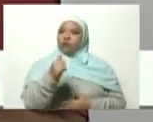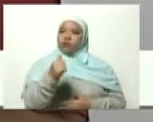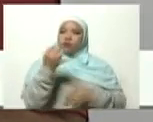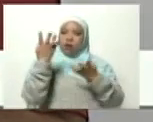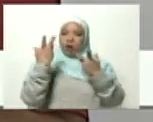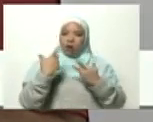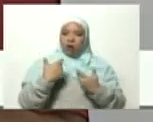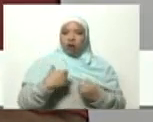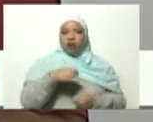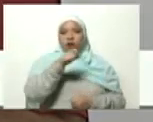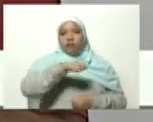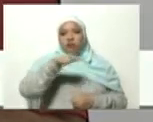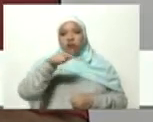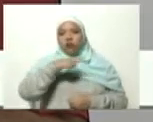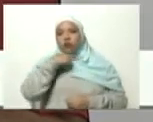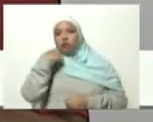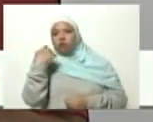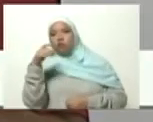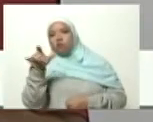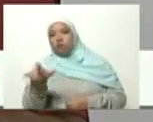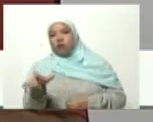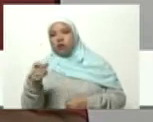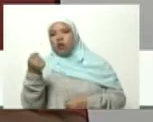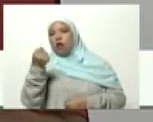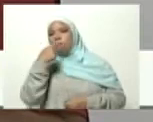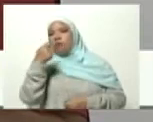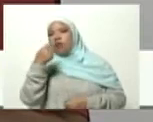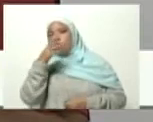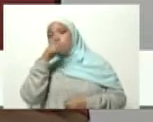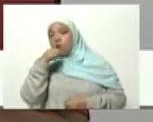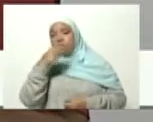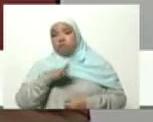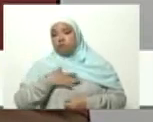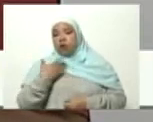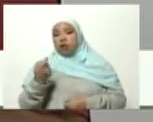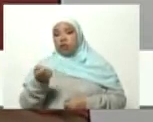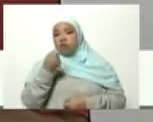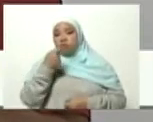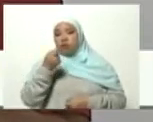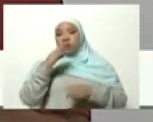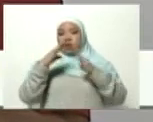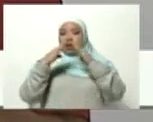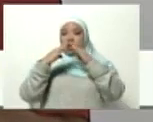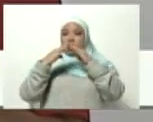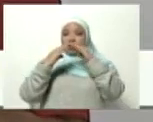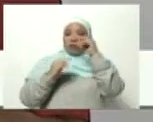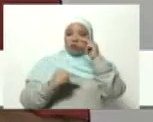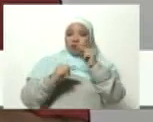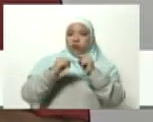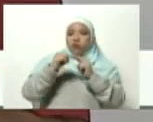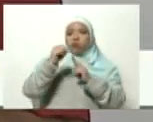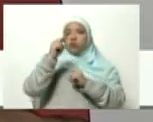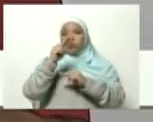¿Cuántas personas han fallecido en Venezuela porque no han podido comprar medicina? ¿Cuántas viviendas hemos dejado de construir